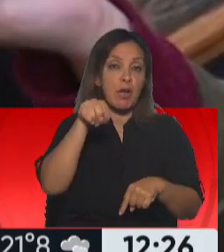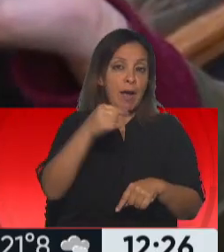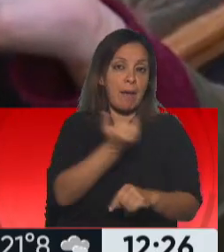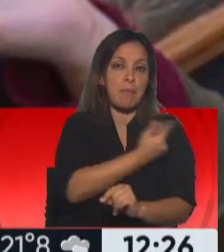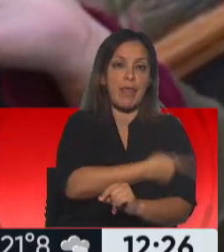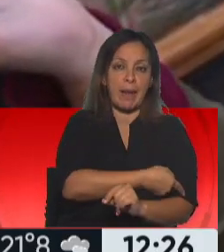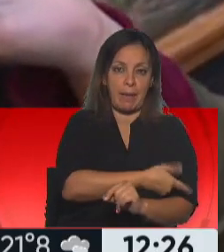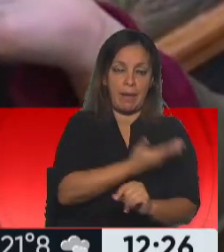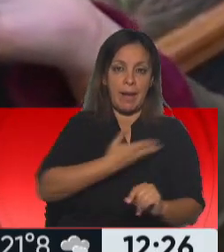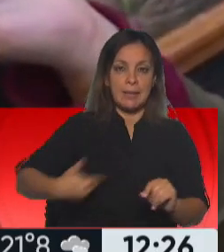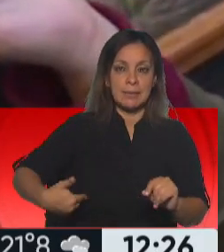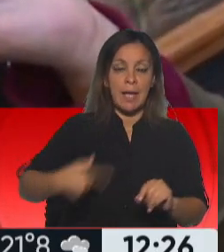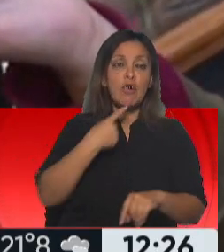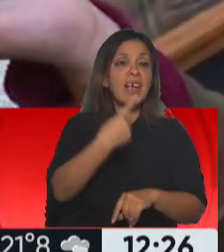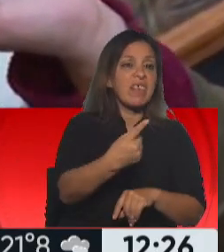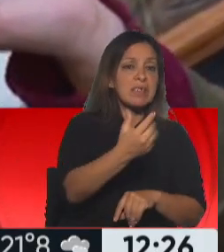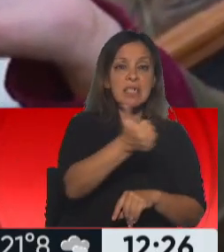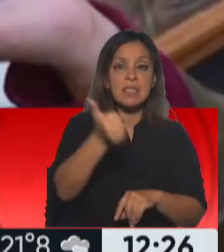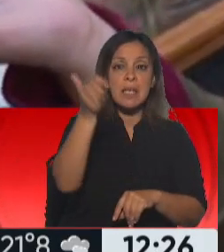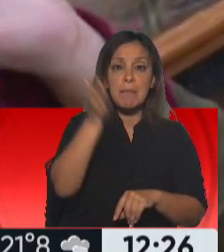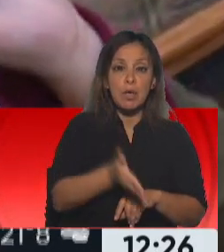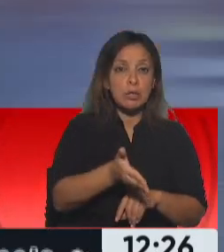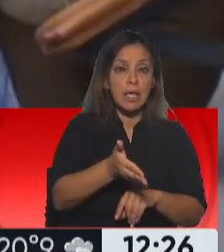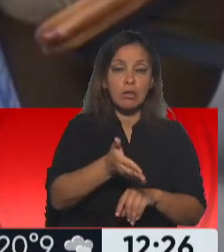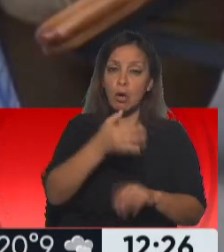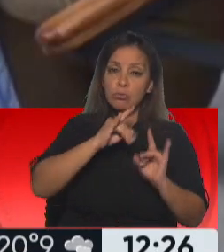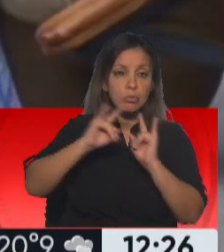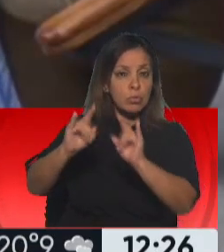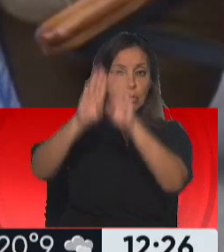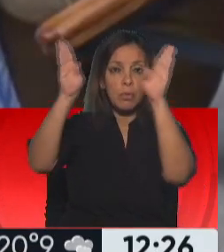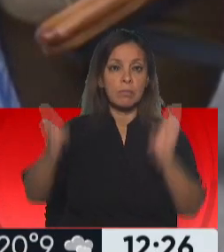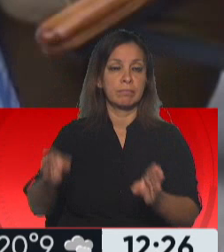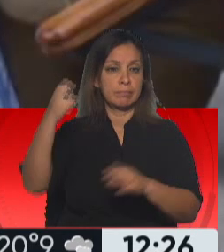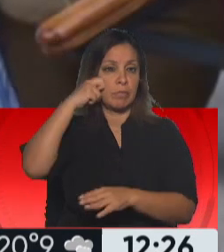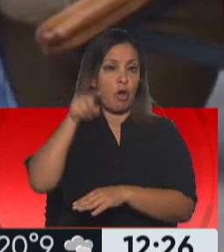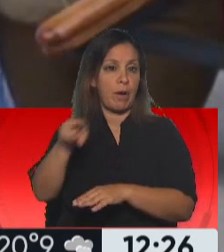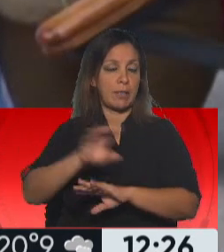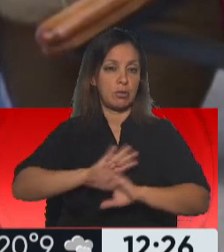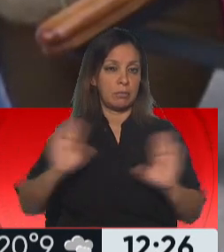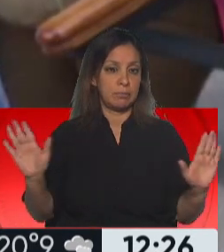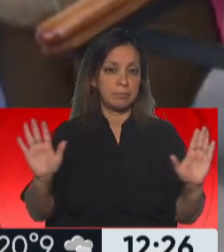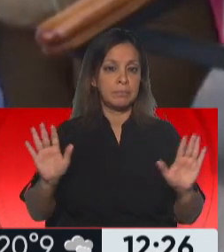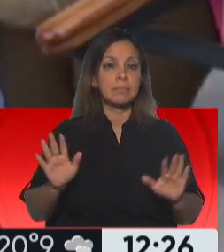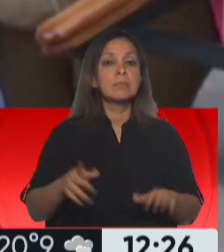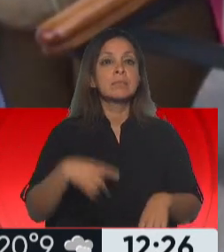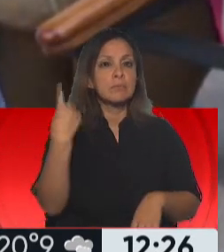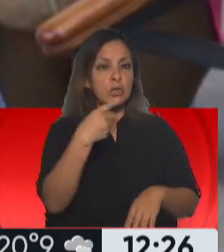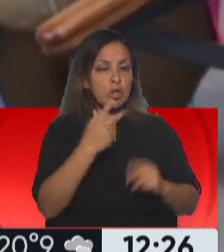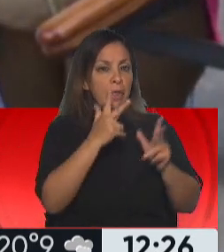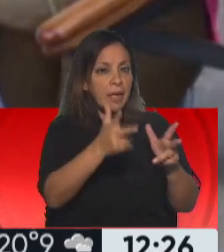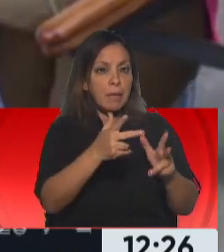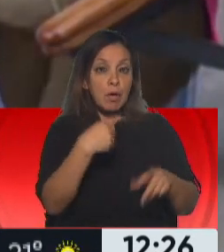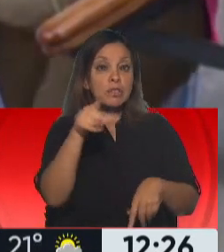Estado que con 2/3 no hay nada más potente que el Senado de la Nación. Mayoritariamente hemos manifestado que al hijo estamos en contra de